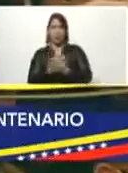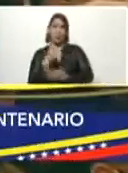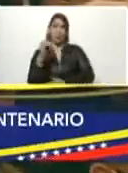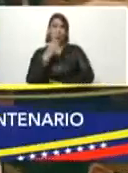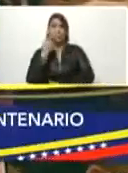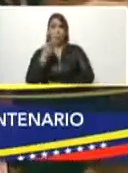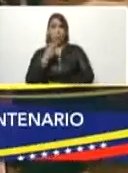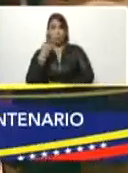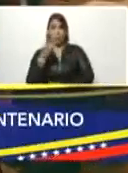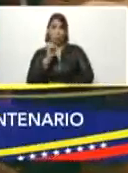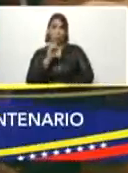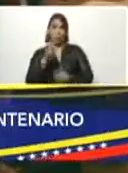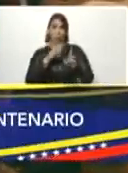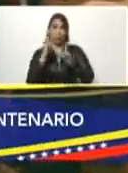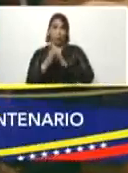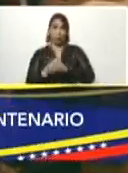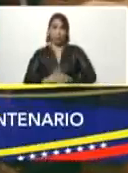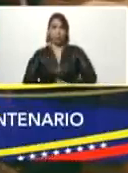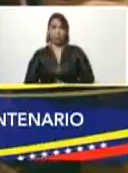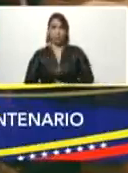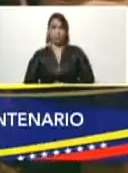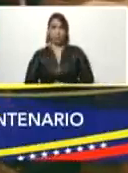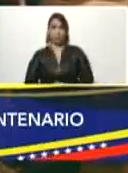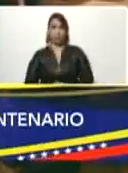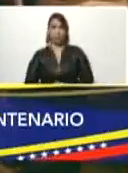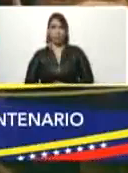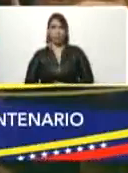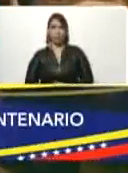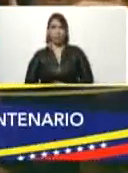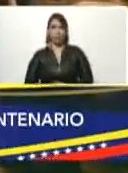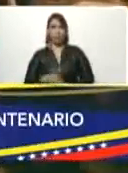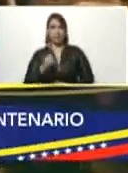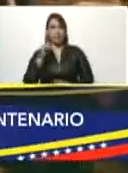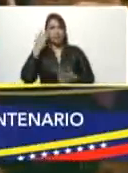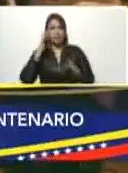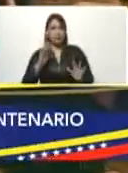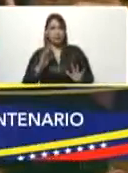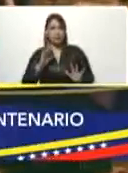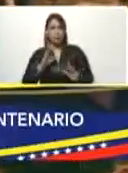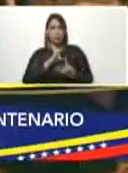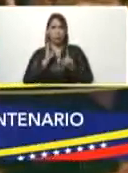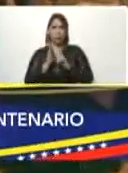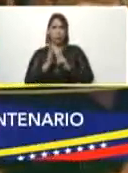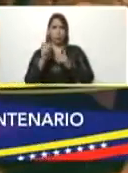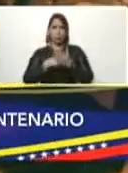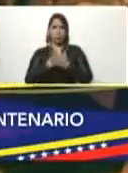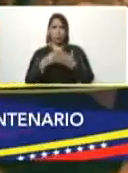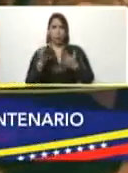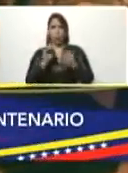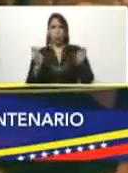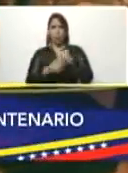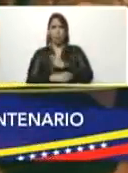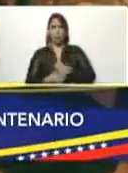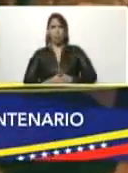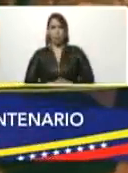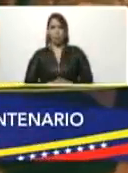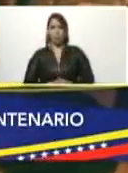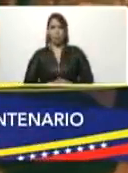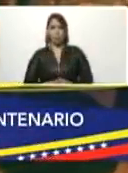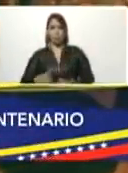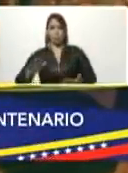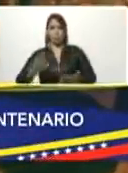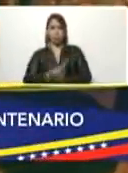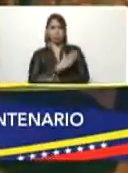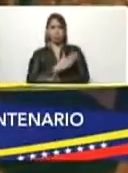y culturales. Hay una especie de cultura de la cancelación o de la suplantación que pretende incluso borrar de la